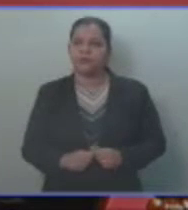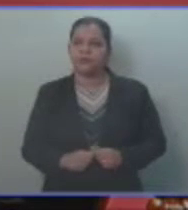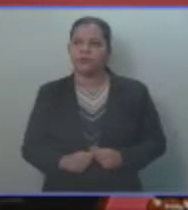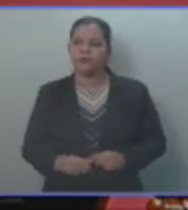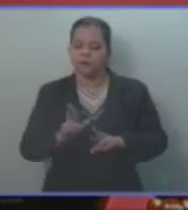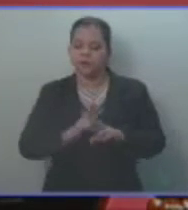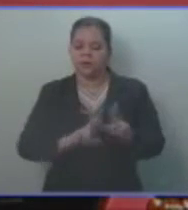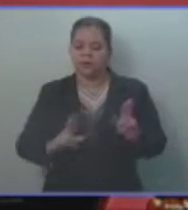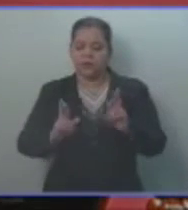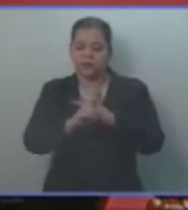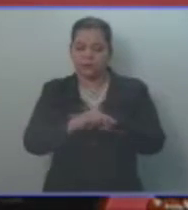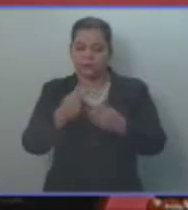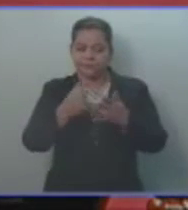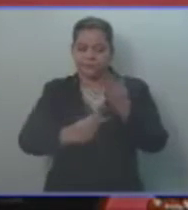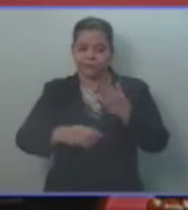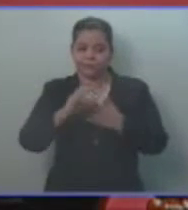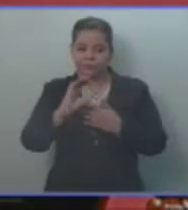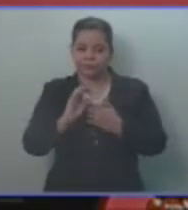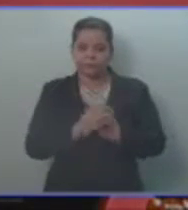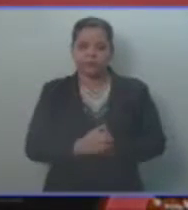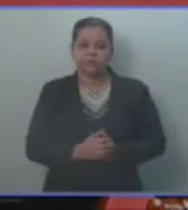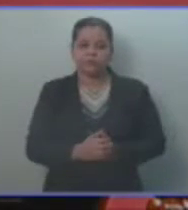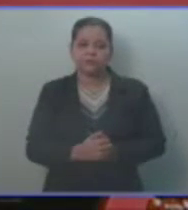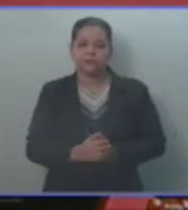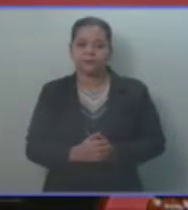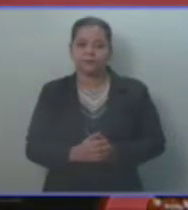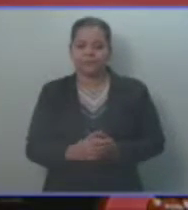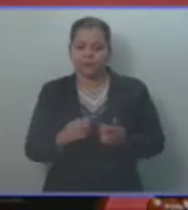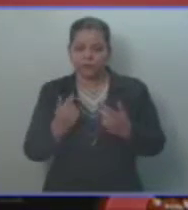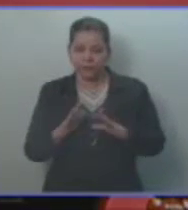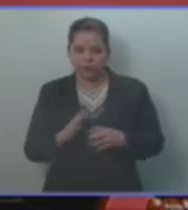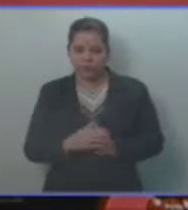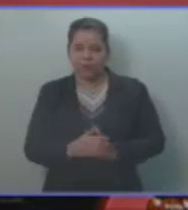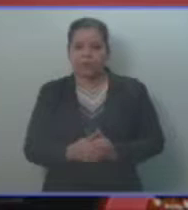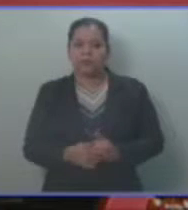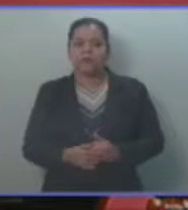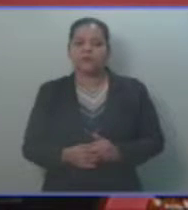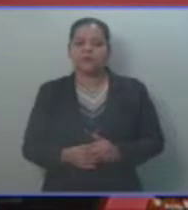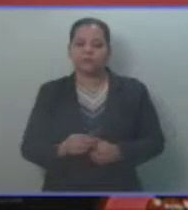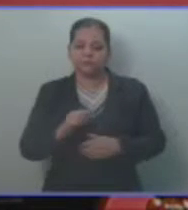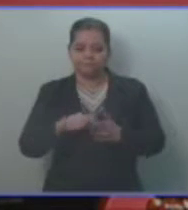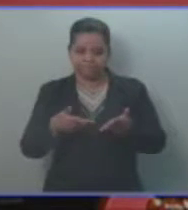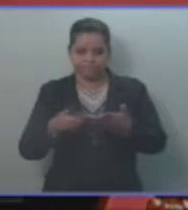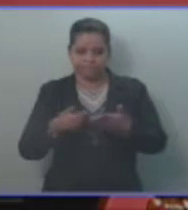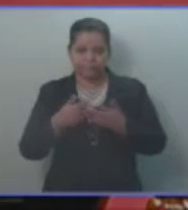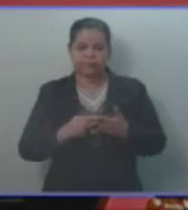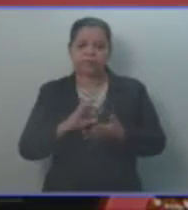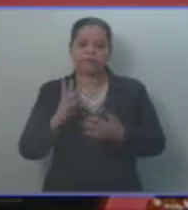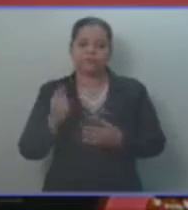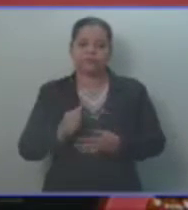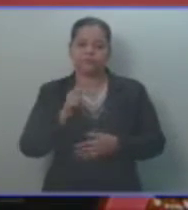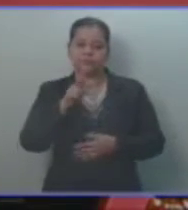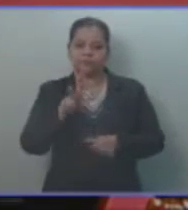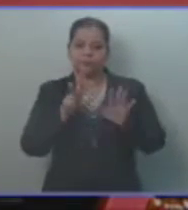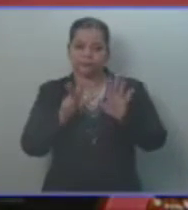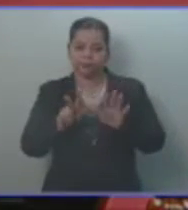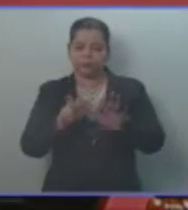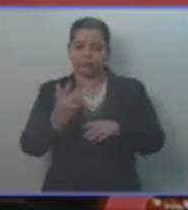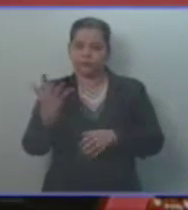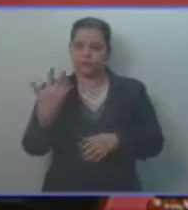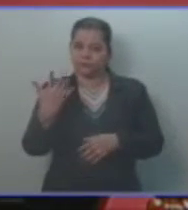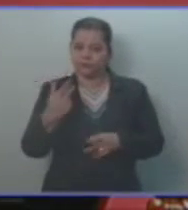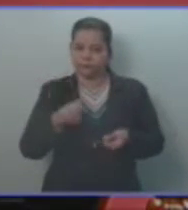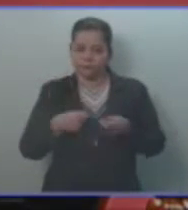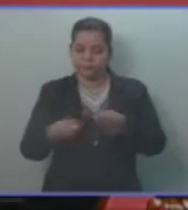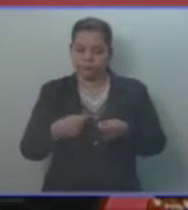la Constitución de la República emitida mediante decreto constituyente número 38, de fecha 15 de